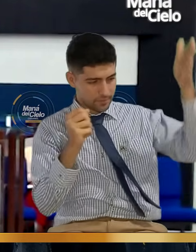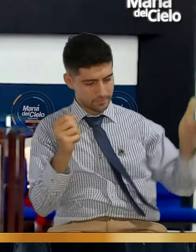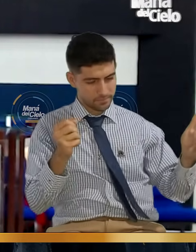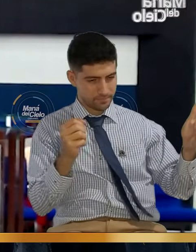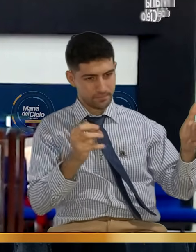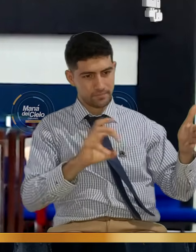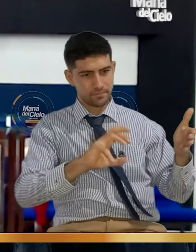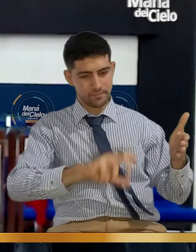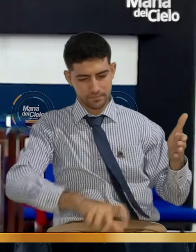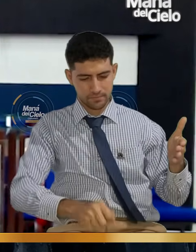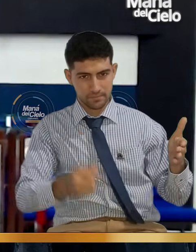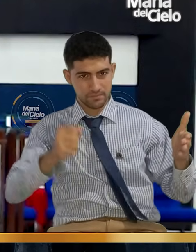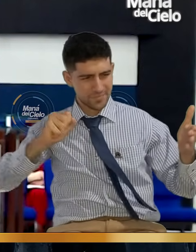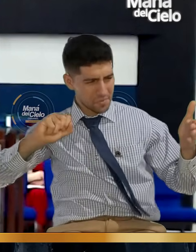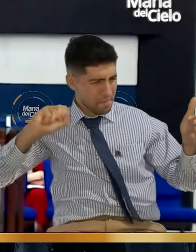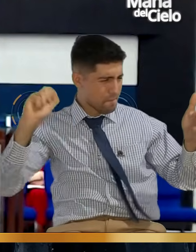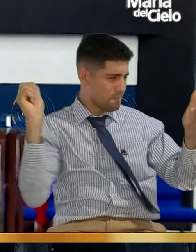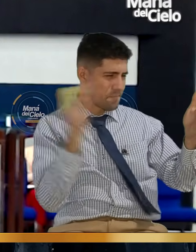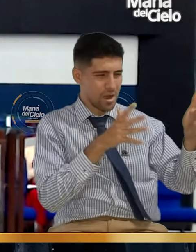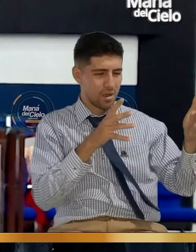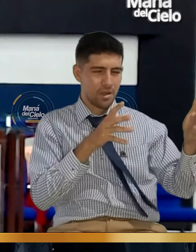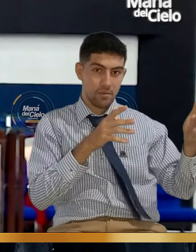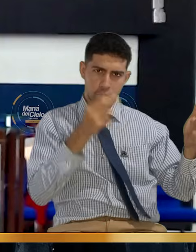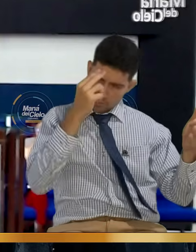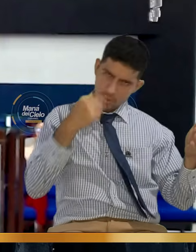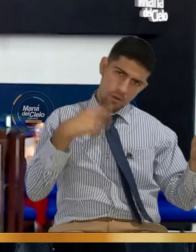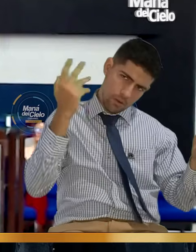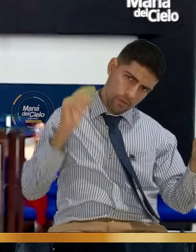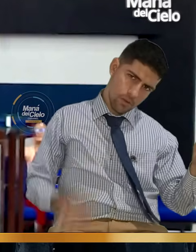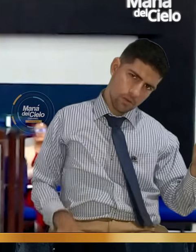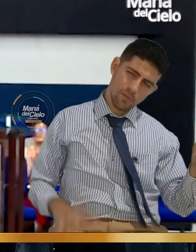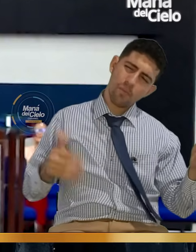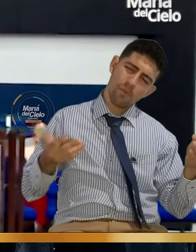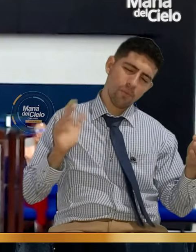quiere decir que hubo unas manos poderosas que hicieron este universo.